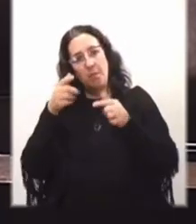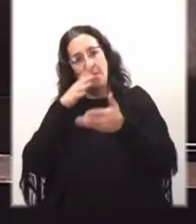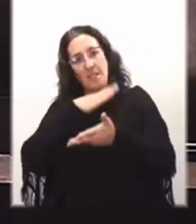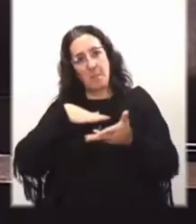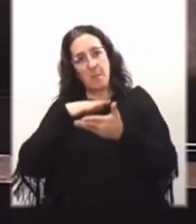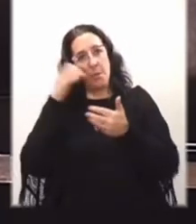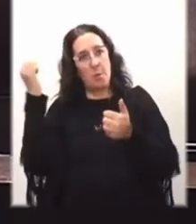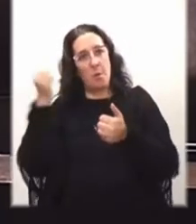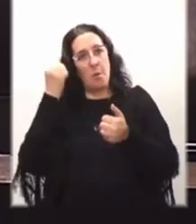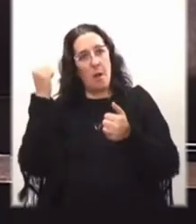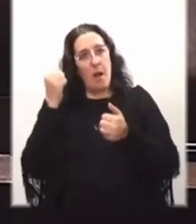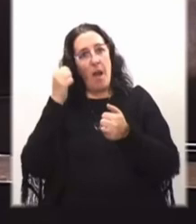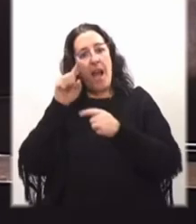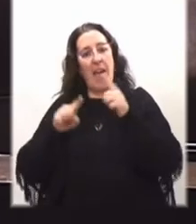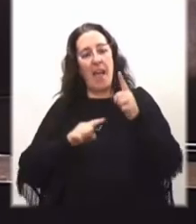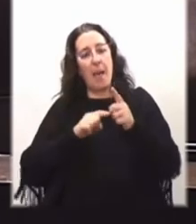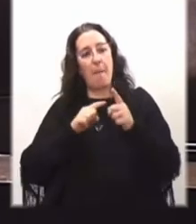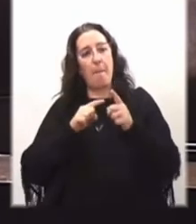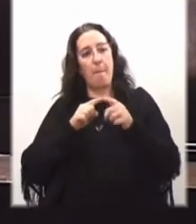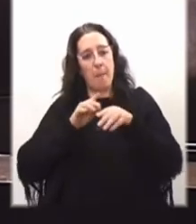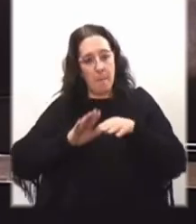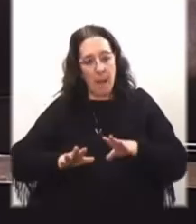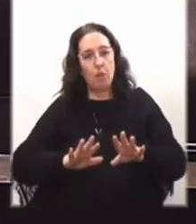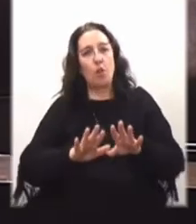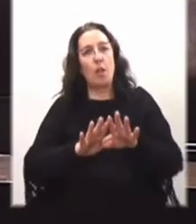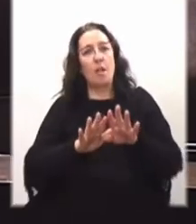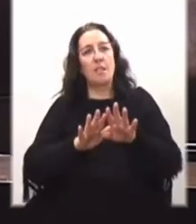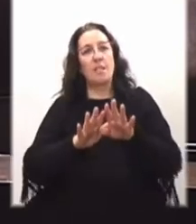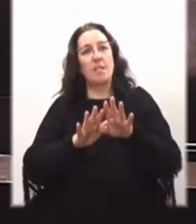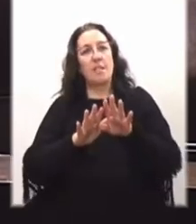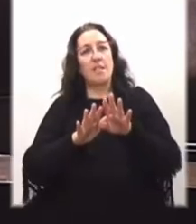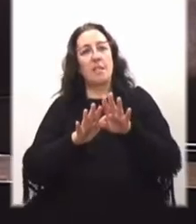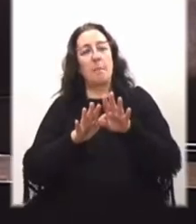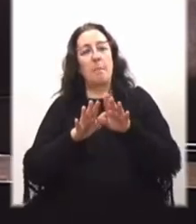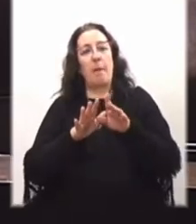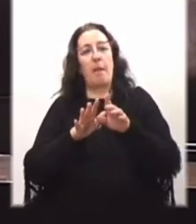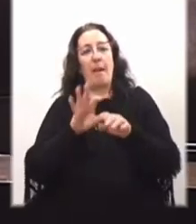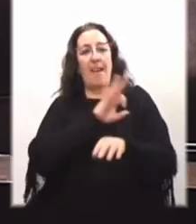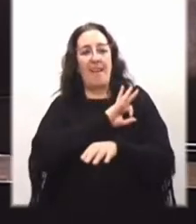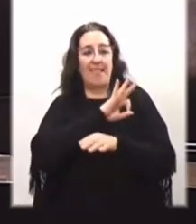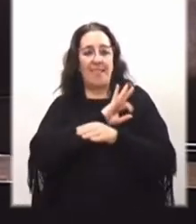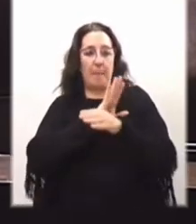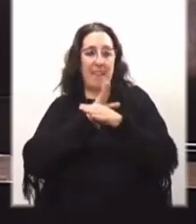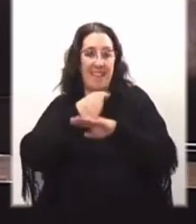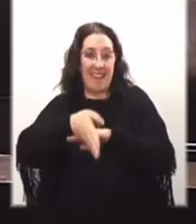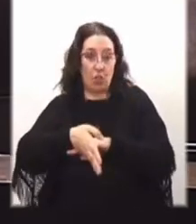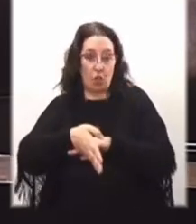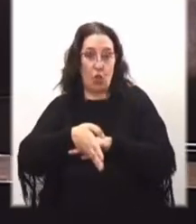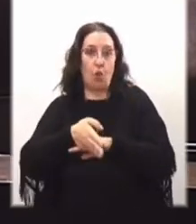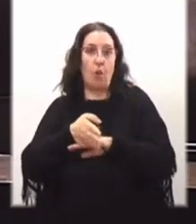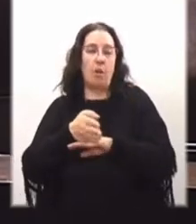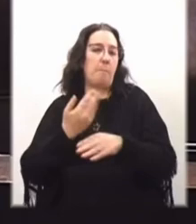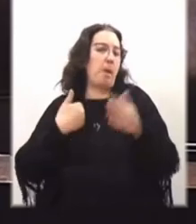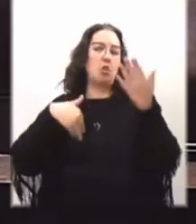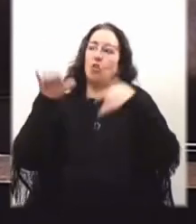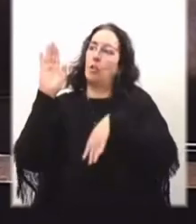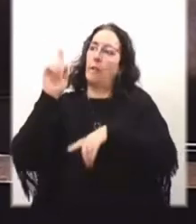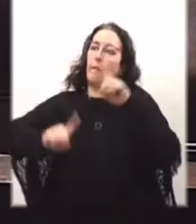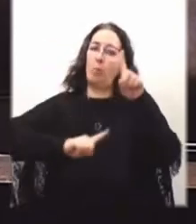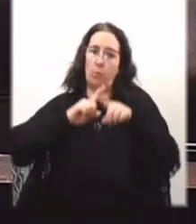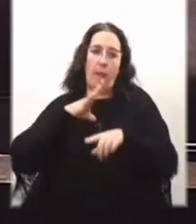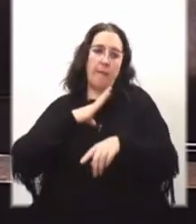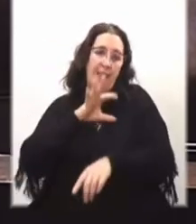academias preparatorias para el examen de ingreso. En ese momento había en la mayoría de facultades examen de ingreso